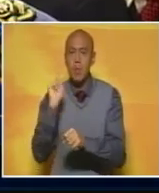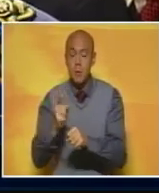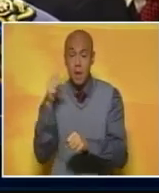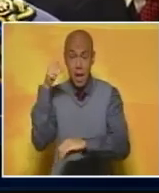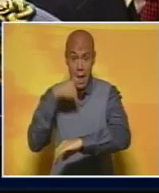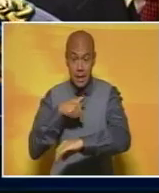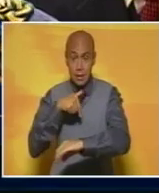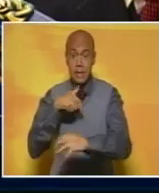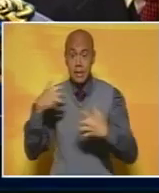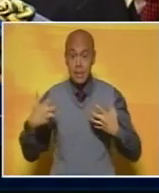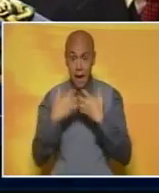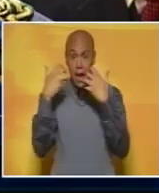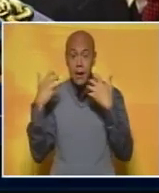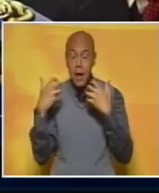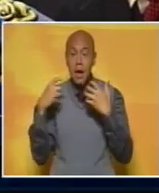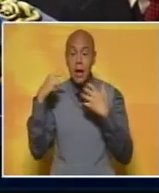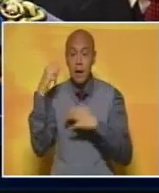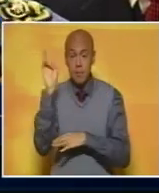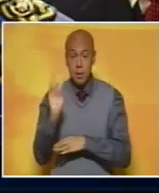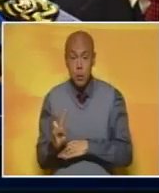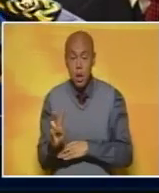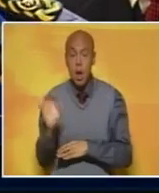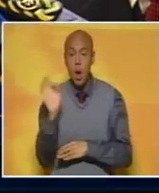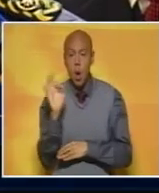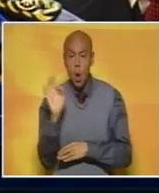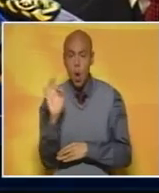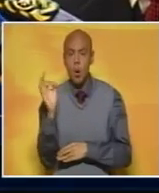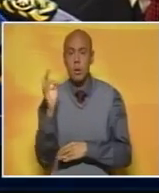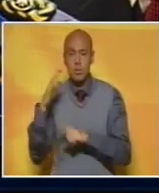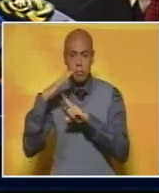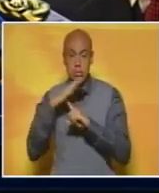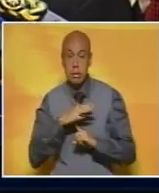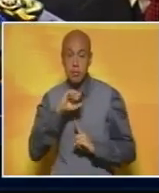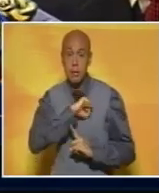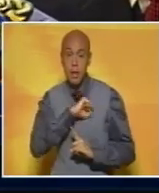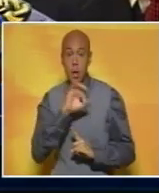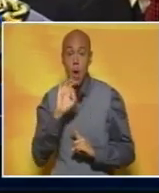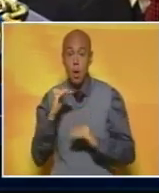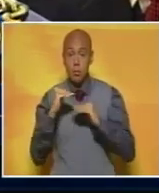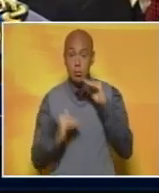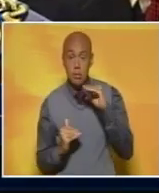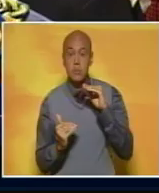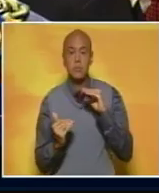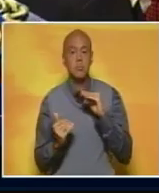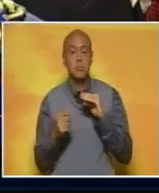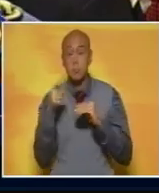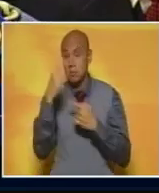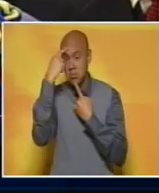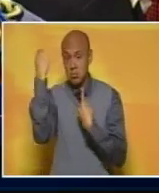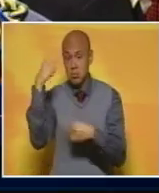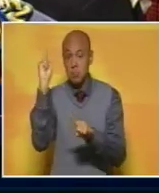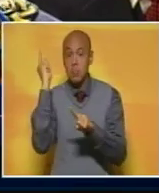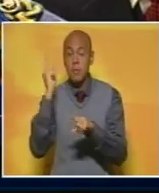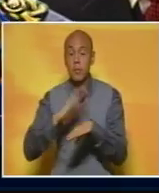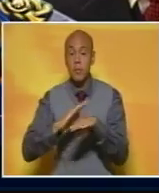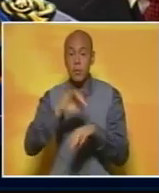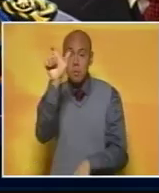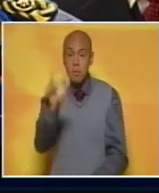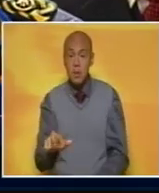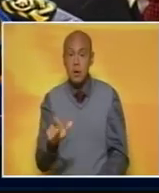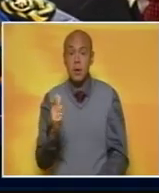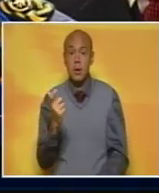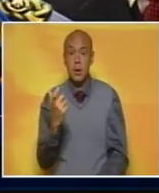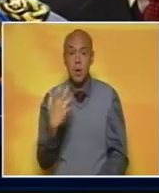civil, ni habrá terrorismo, ni habrá desestabilización. Allá ellos que no han podido